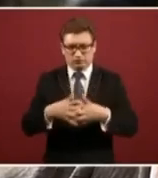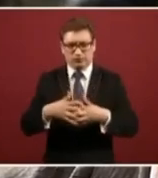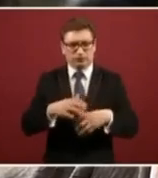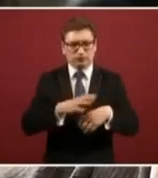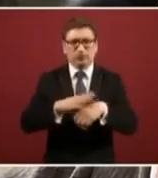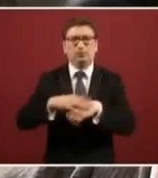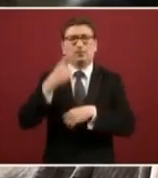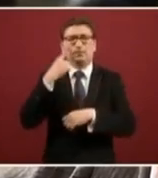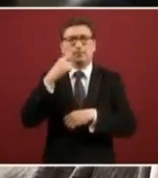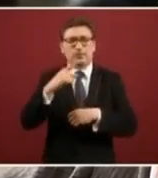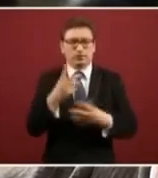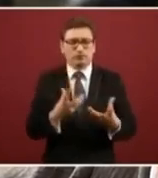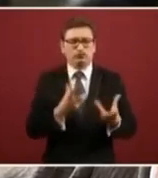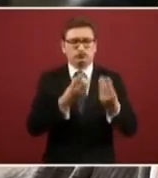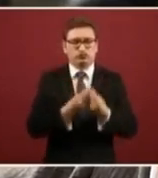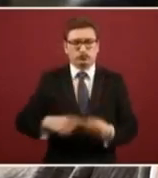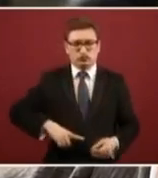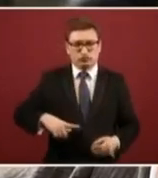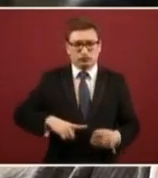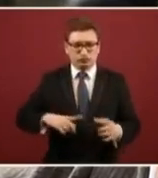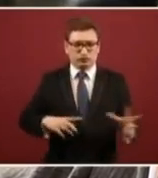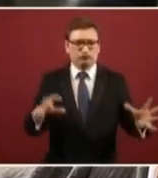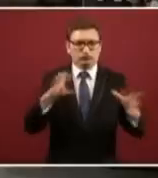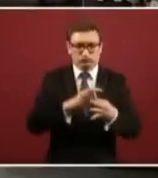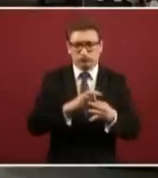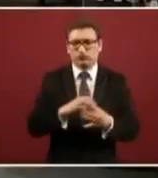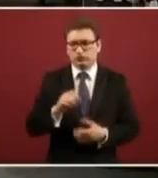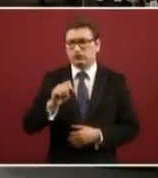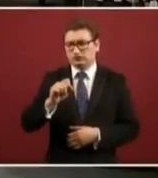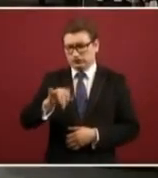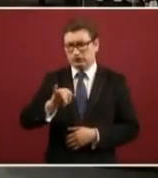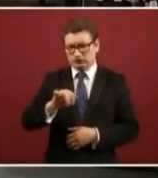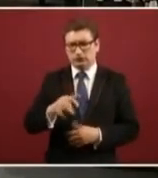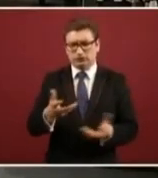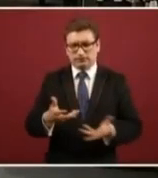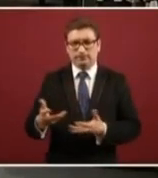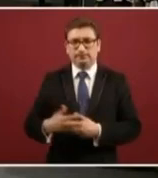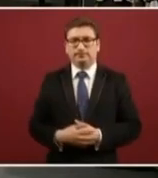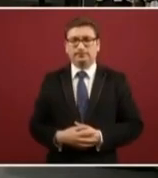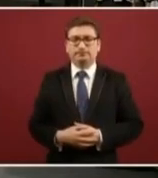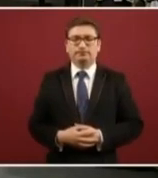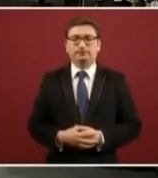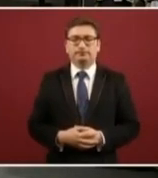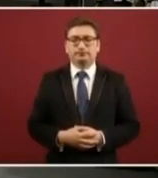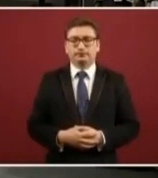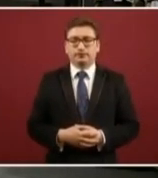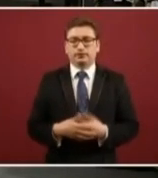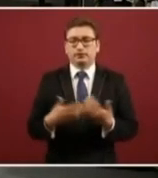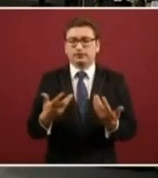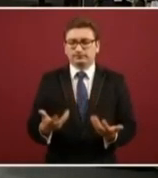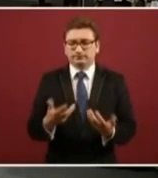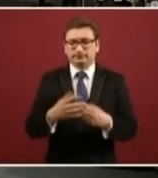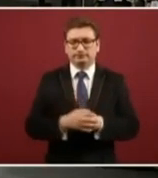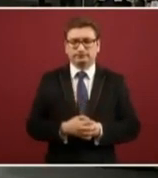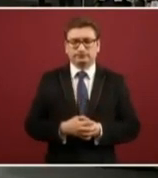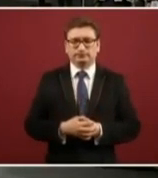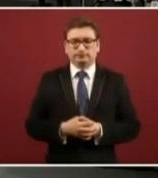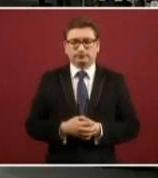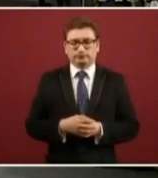que se sumen a este esfuerzo que está haciendo el gobierno. Sí, y lo están haciendo. Y miren, esto tiene un